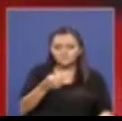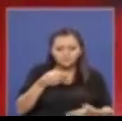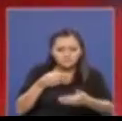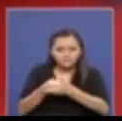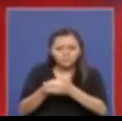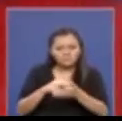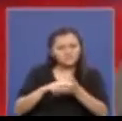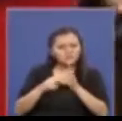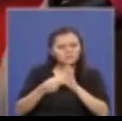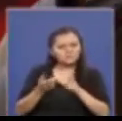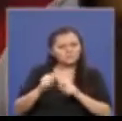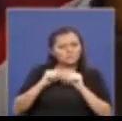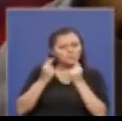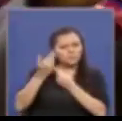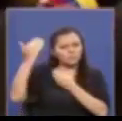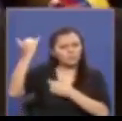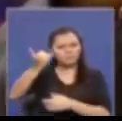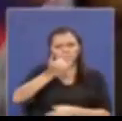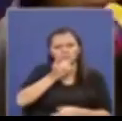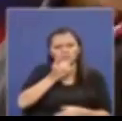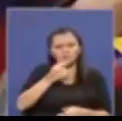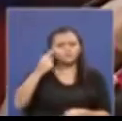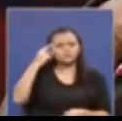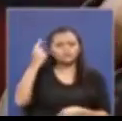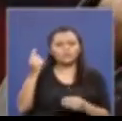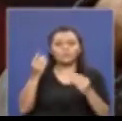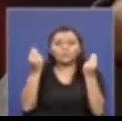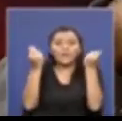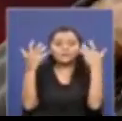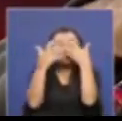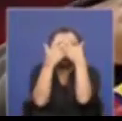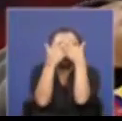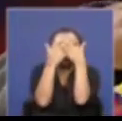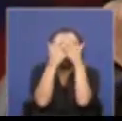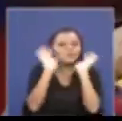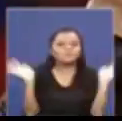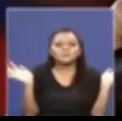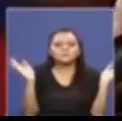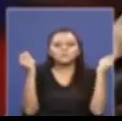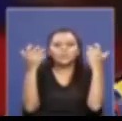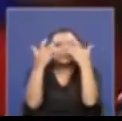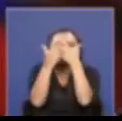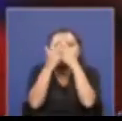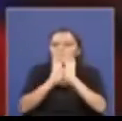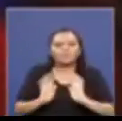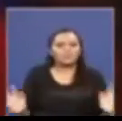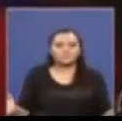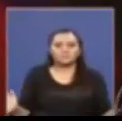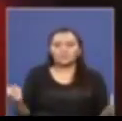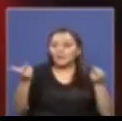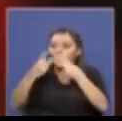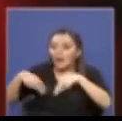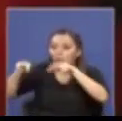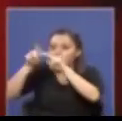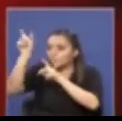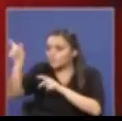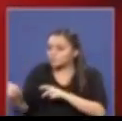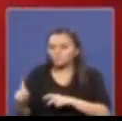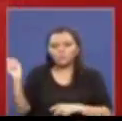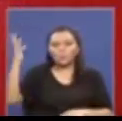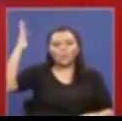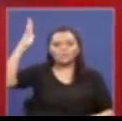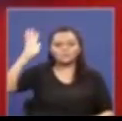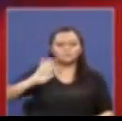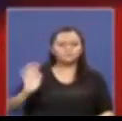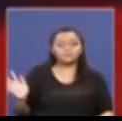cortoplacismo del neoliberalismo, que solo entiende de cuentas. Lo que no tiene precio no tiene valor, no entiende de otras cosas, es